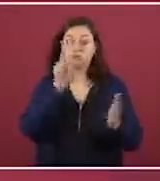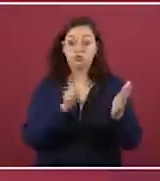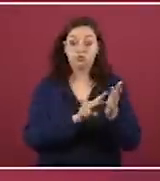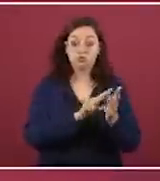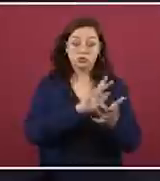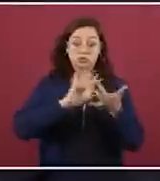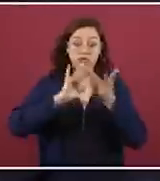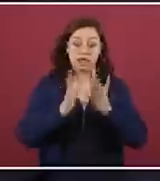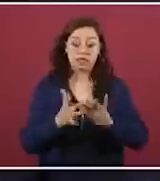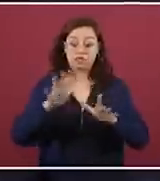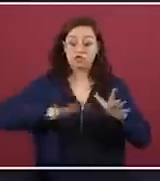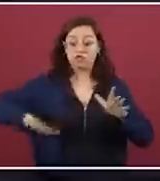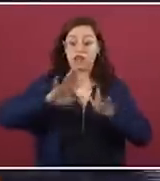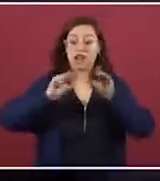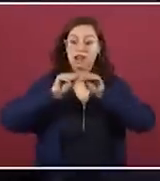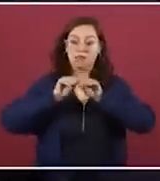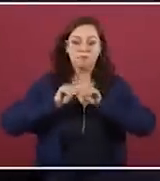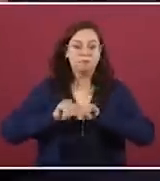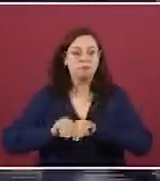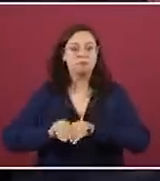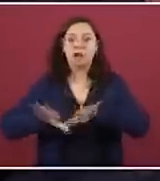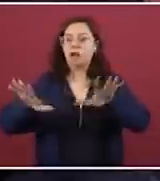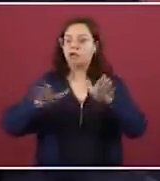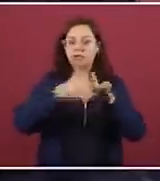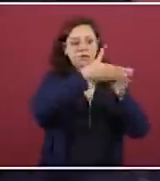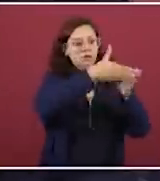redes, ya distinto.